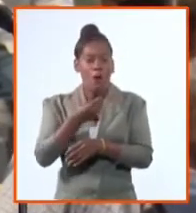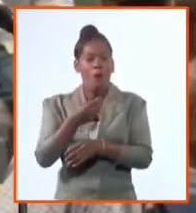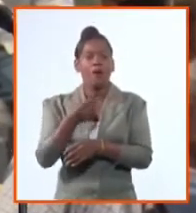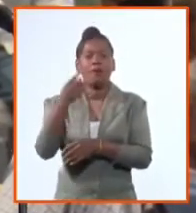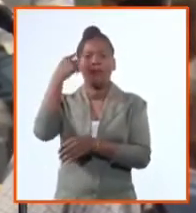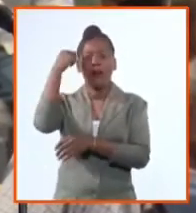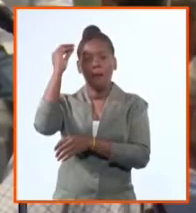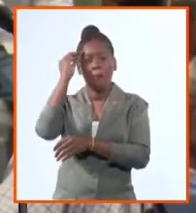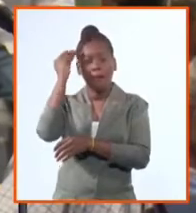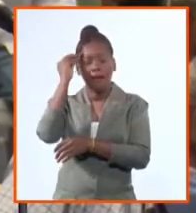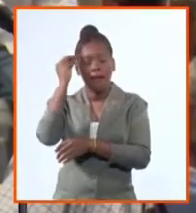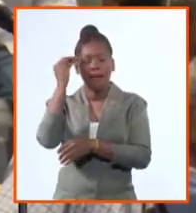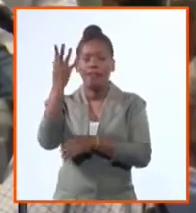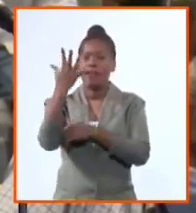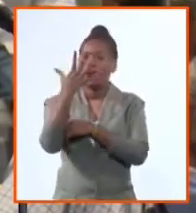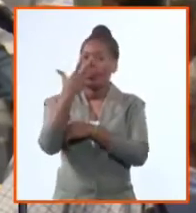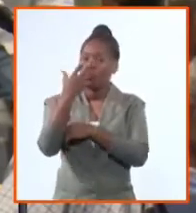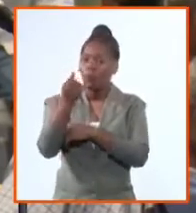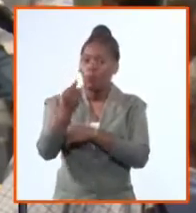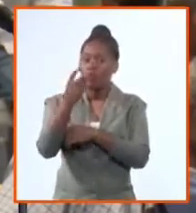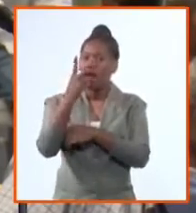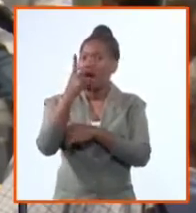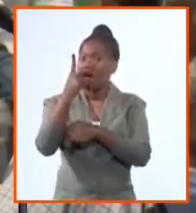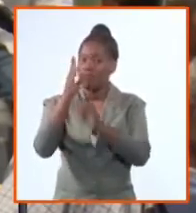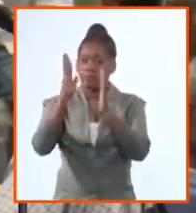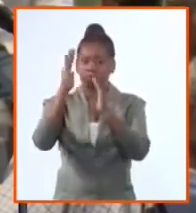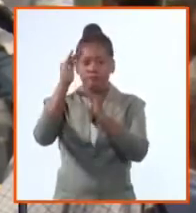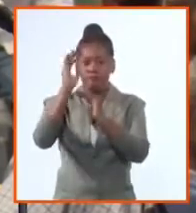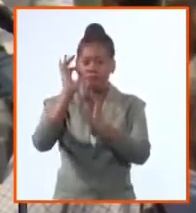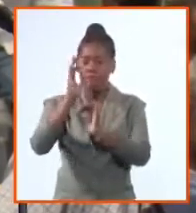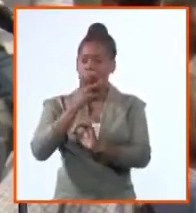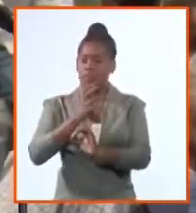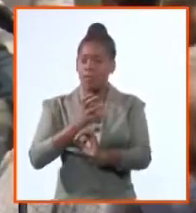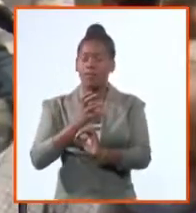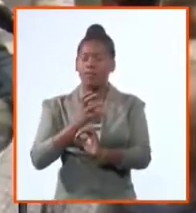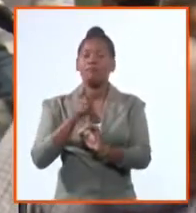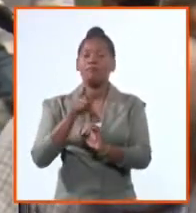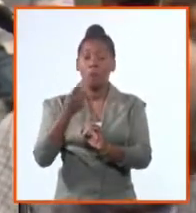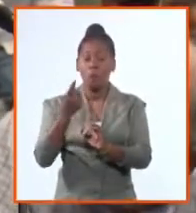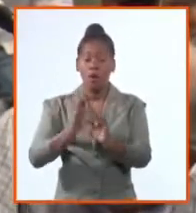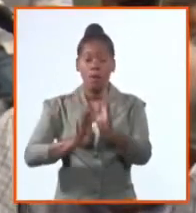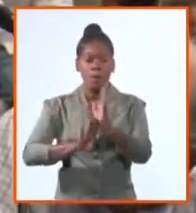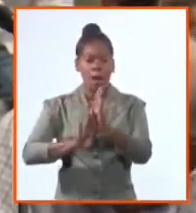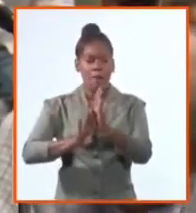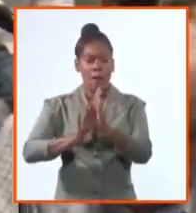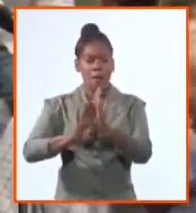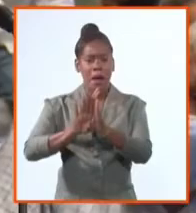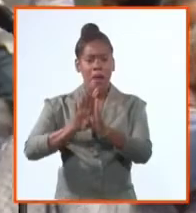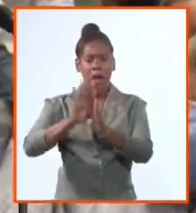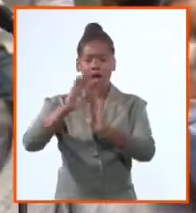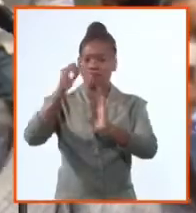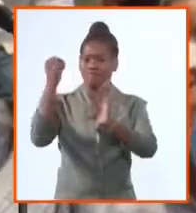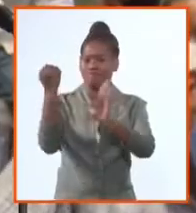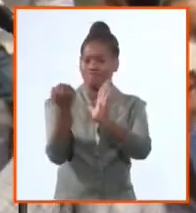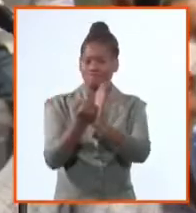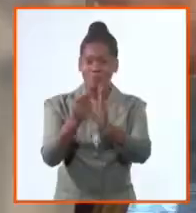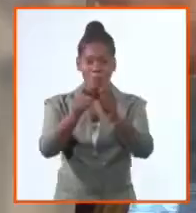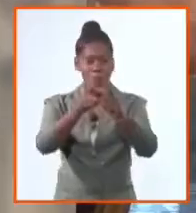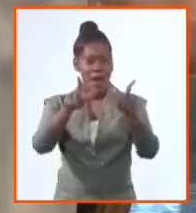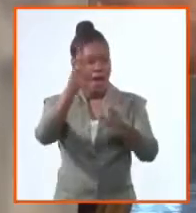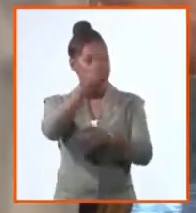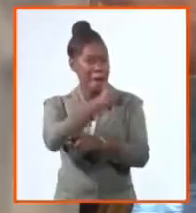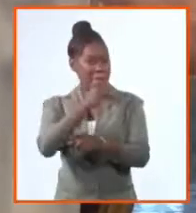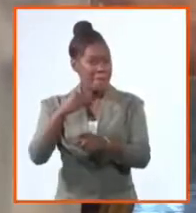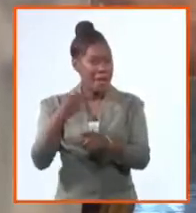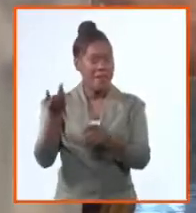histórica de nuestros jóvenes, del conocimiento de la historia universal y de la cubana. Y por supuesto que ahí,